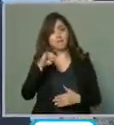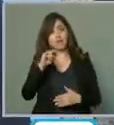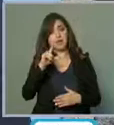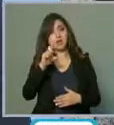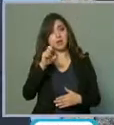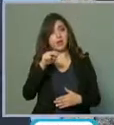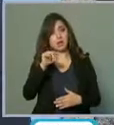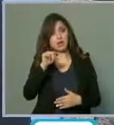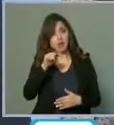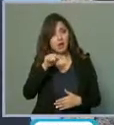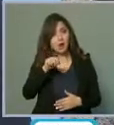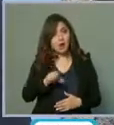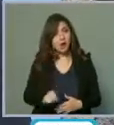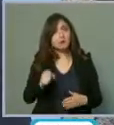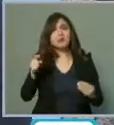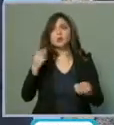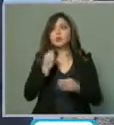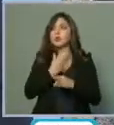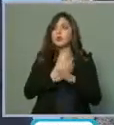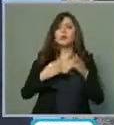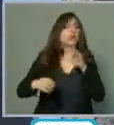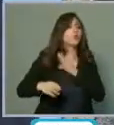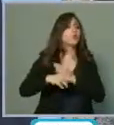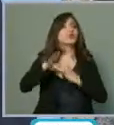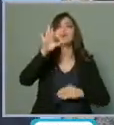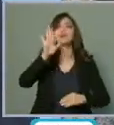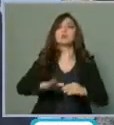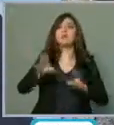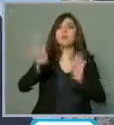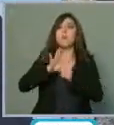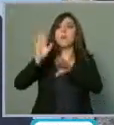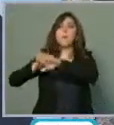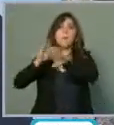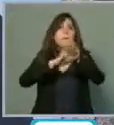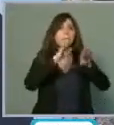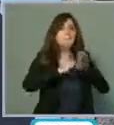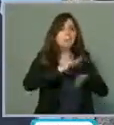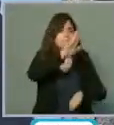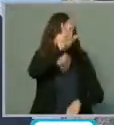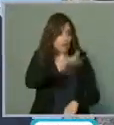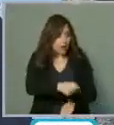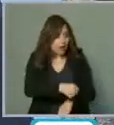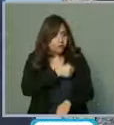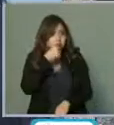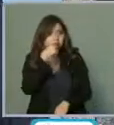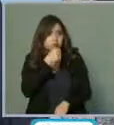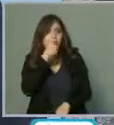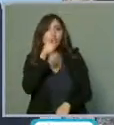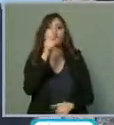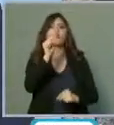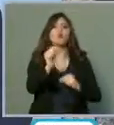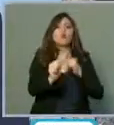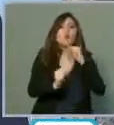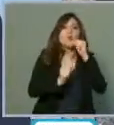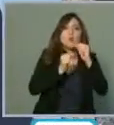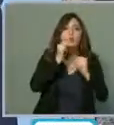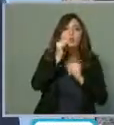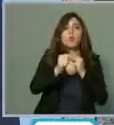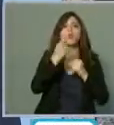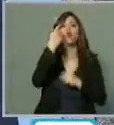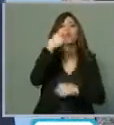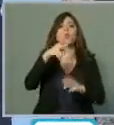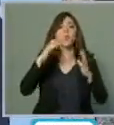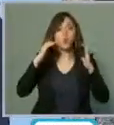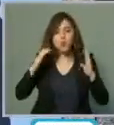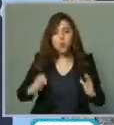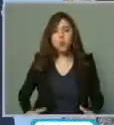muy reventada, ¿no? Sí. Y en la medida que cuides tu cuerpo, ¿no? Cuides tu mente, cuides tus